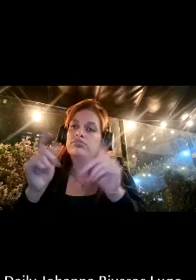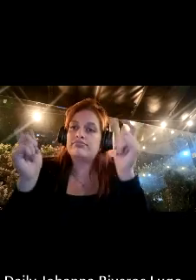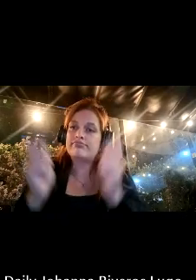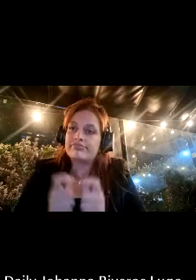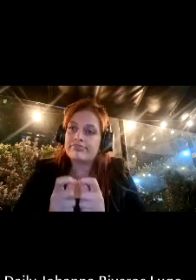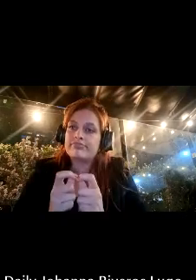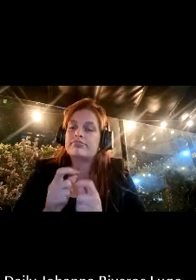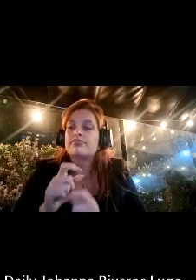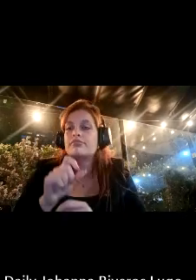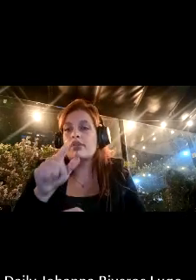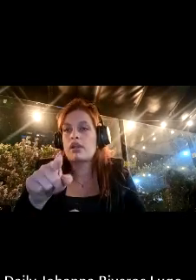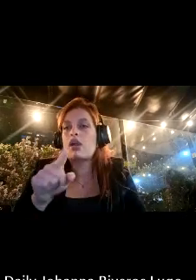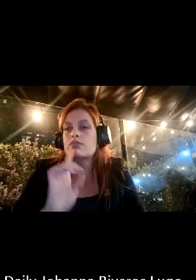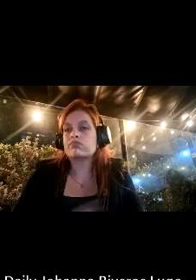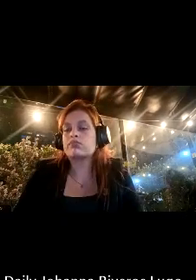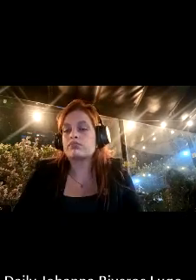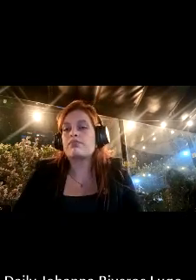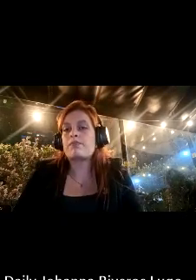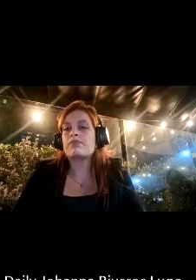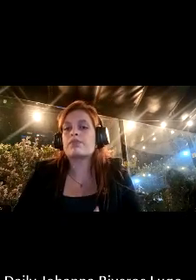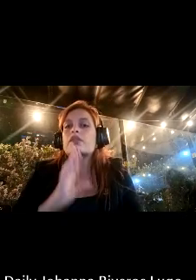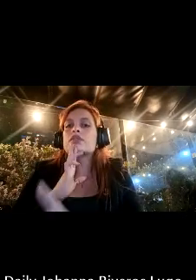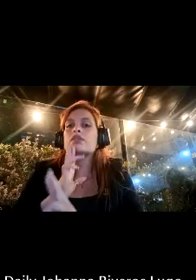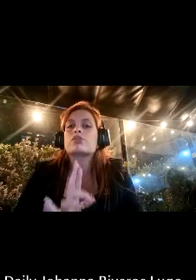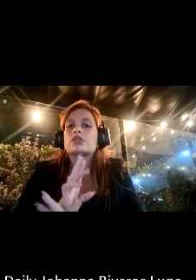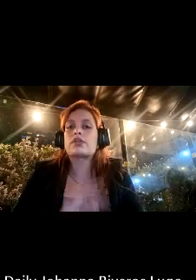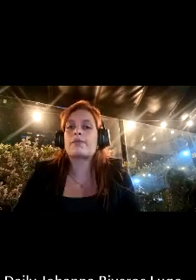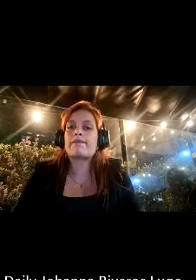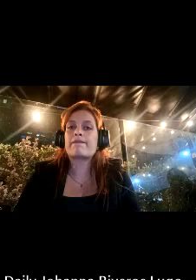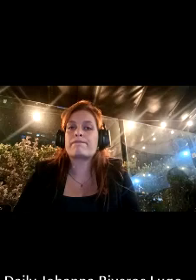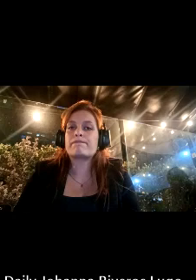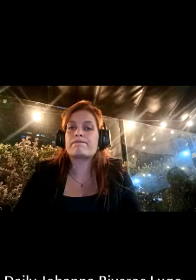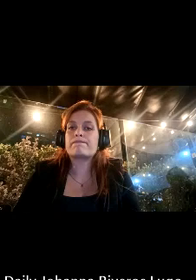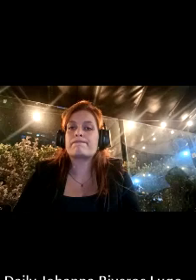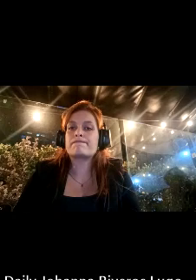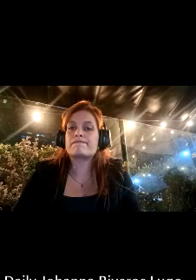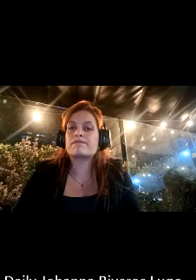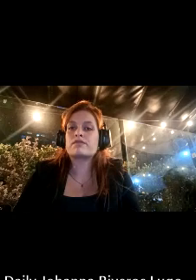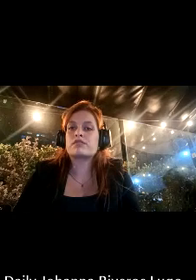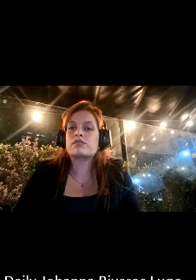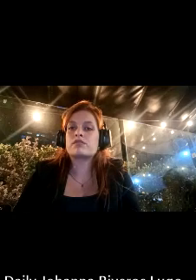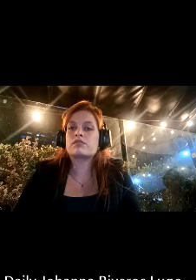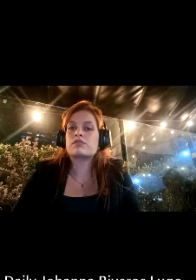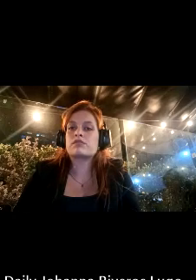el resultado de lo que contabilizamos en el cronómetro desde acá hasta este punto.